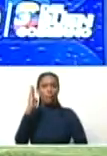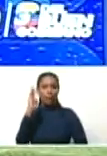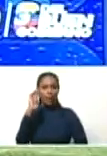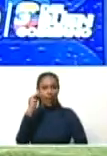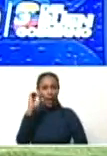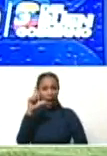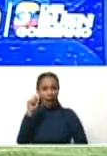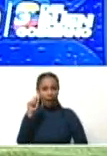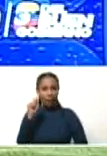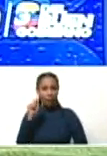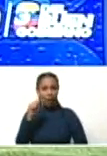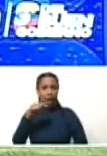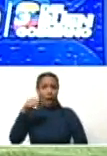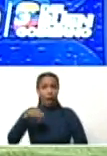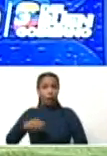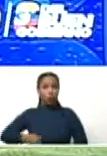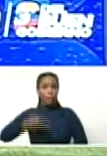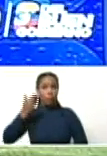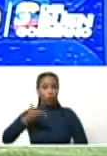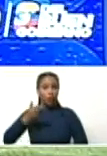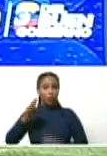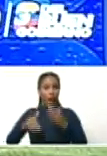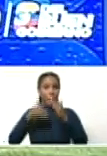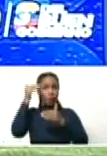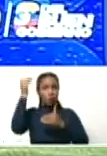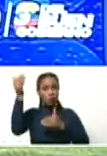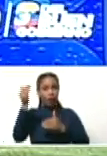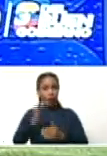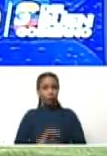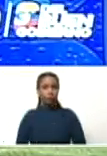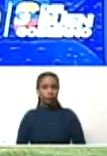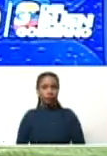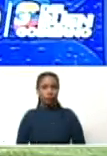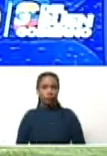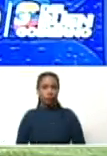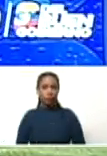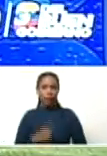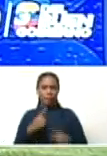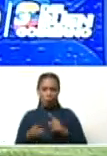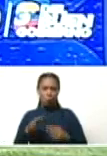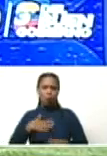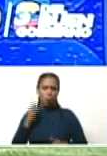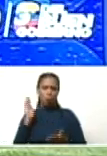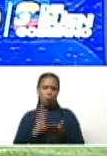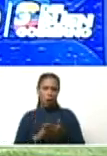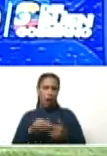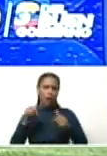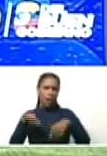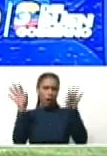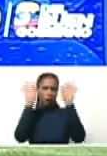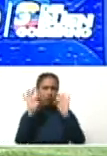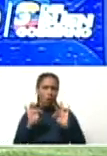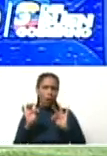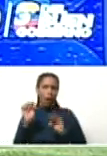que es muy importante todos estos estudios en el exterior, pero pudiéramos aplicar un método, Gabriela,